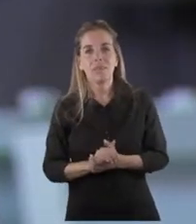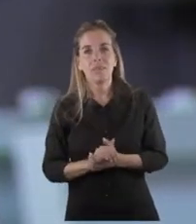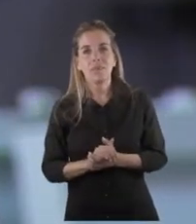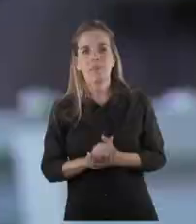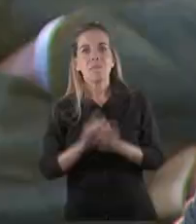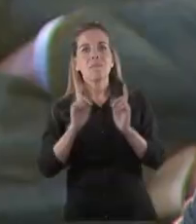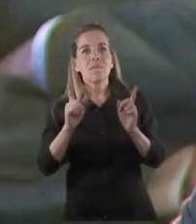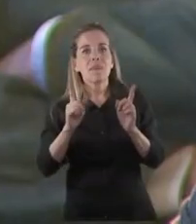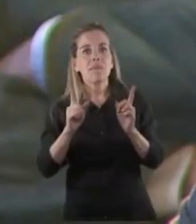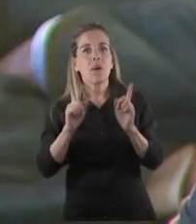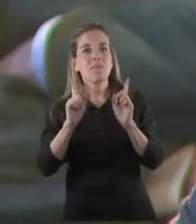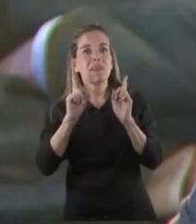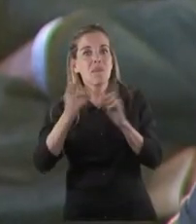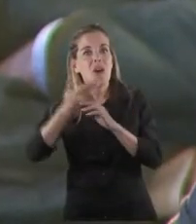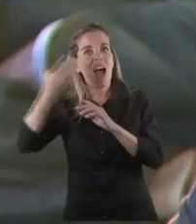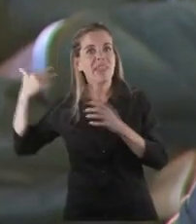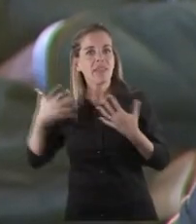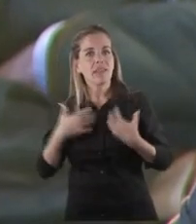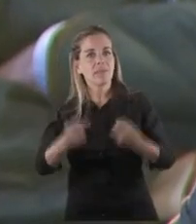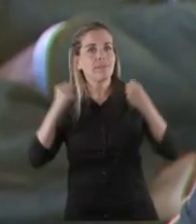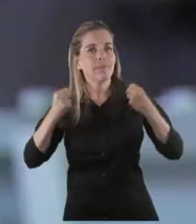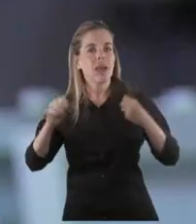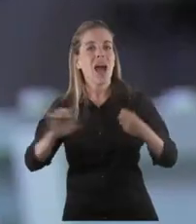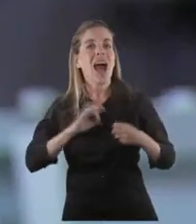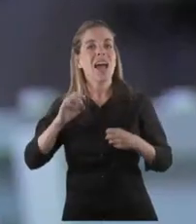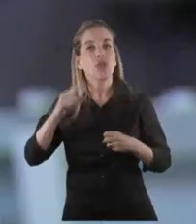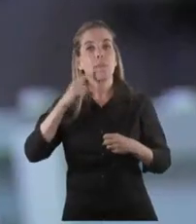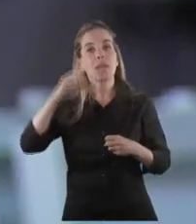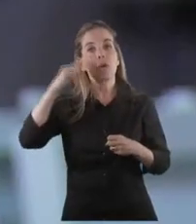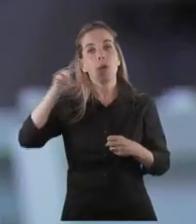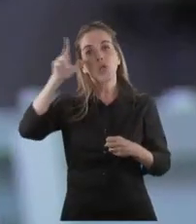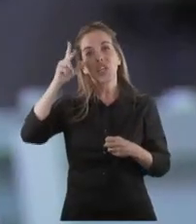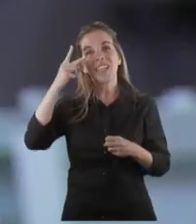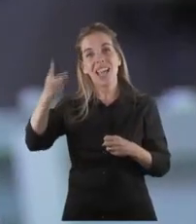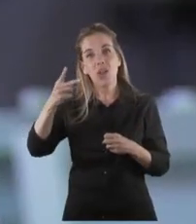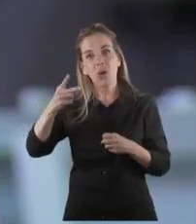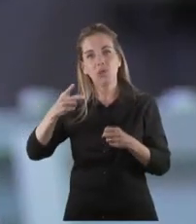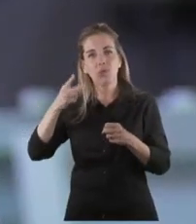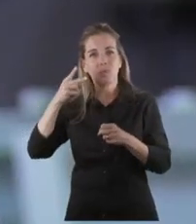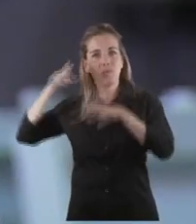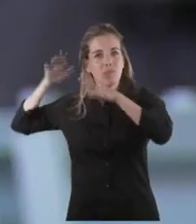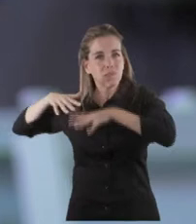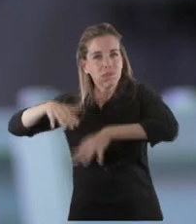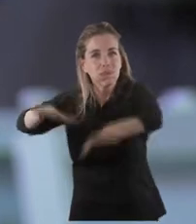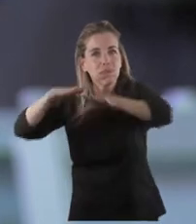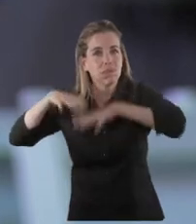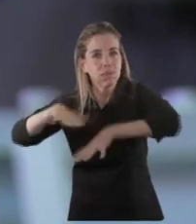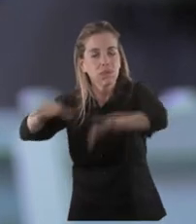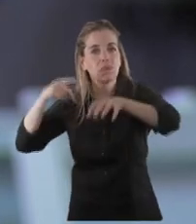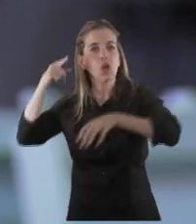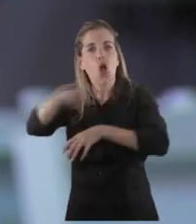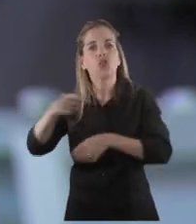el mismo coraje que tuvieron aquellos que en 1982 salieron a la calle a decirle una dictadura genocida, basta.